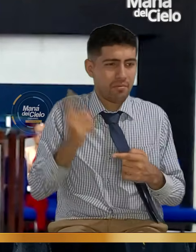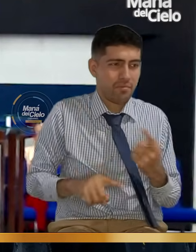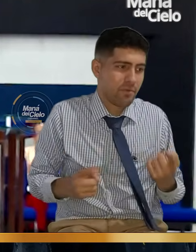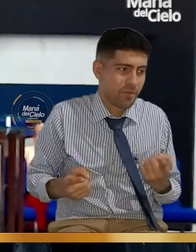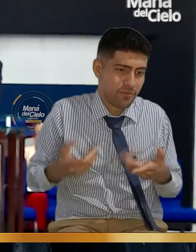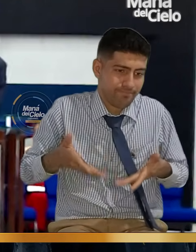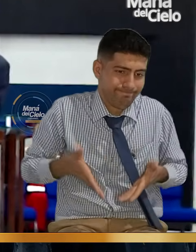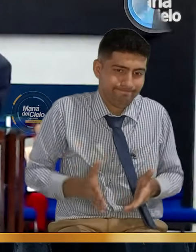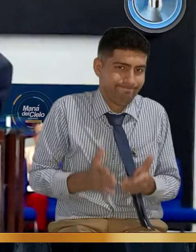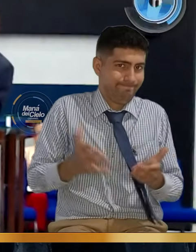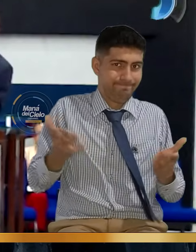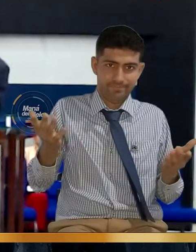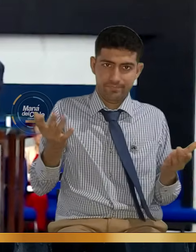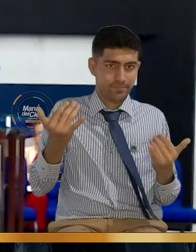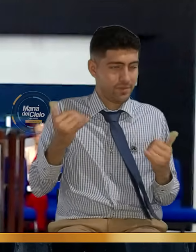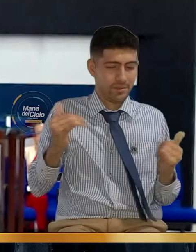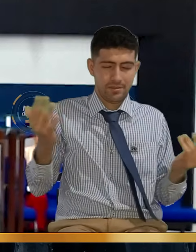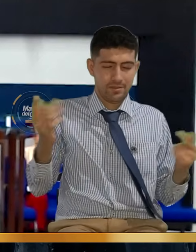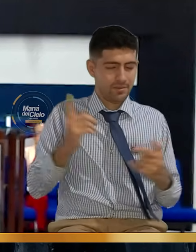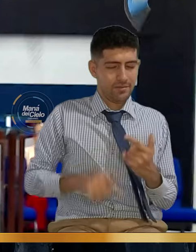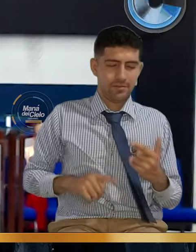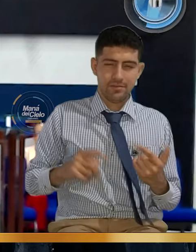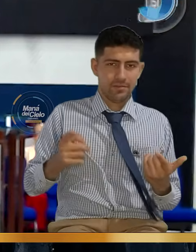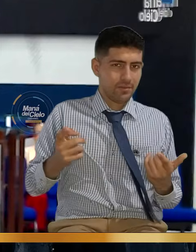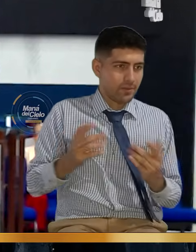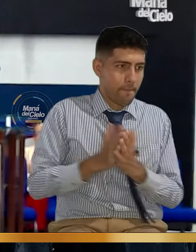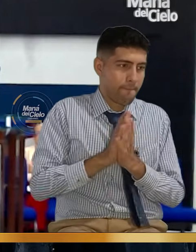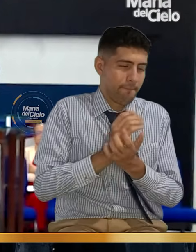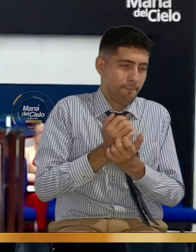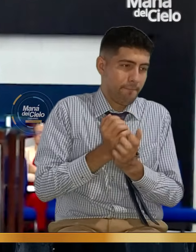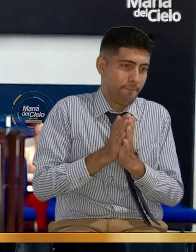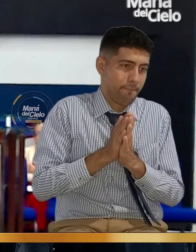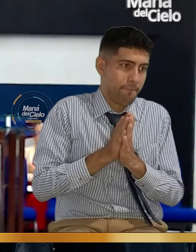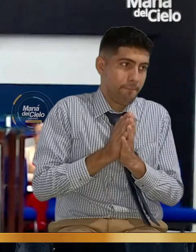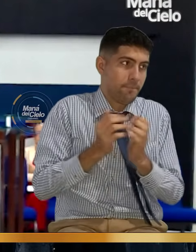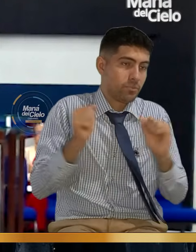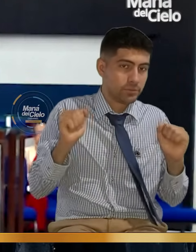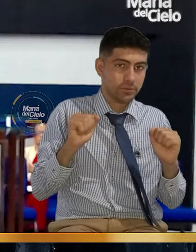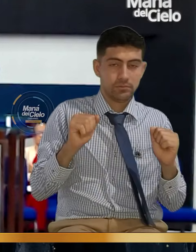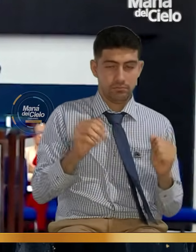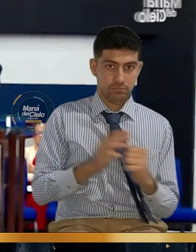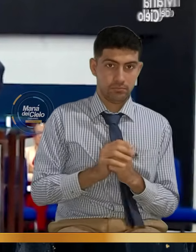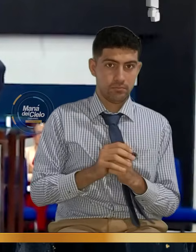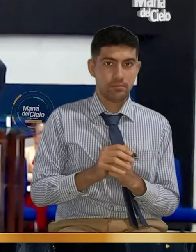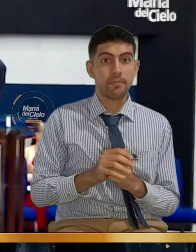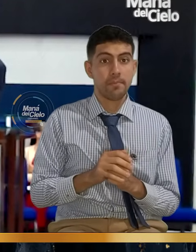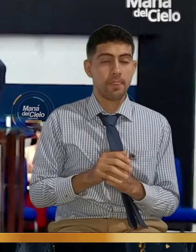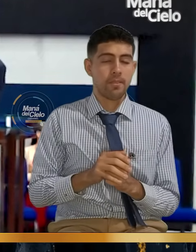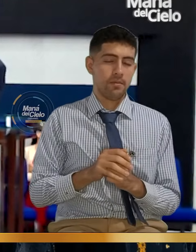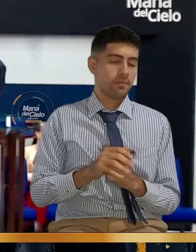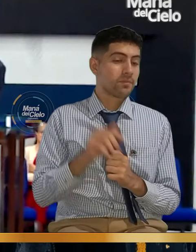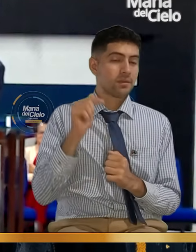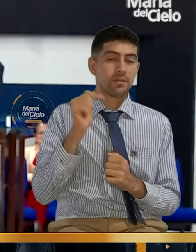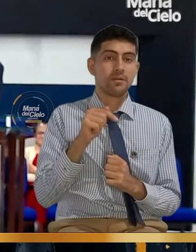con mi sierva Agar, una egipcia. Y él le dijo, bueno, pues, no sé, ya que insiste o qué sé yo. Ahí